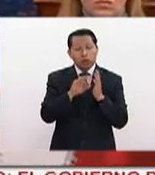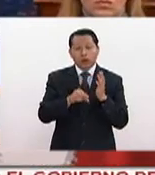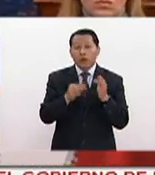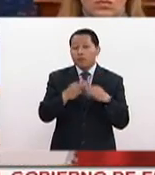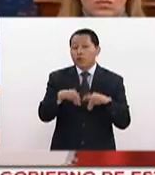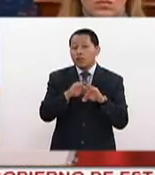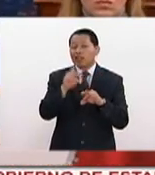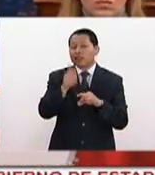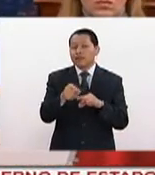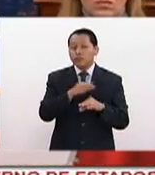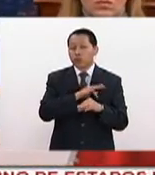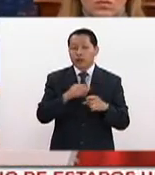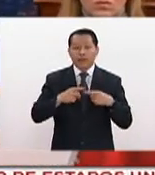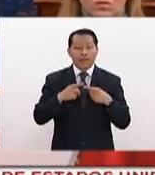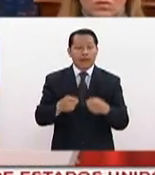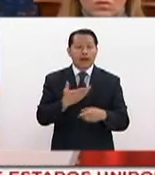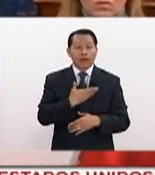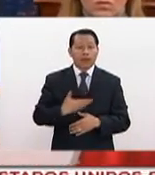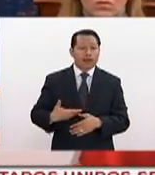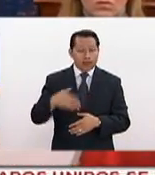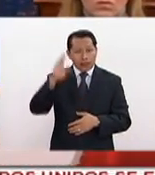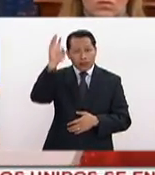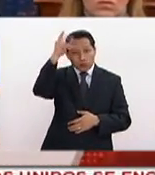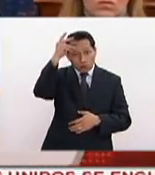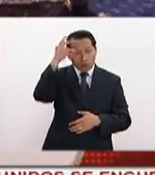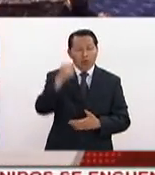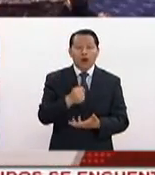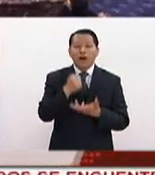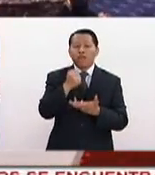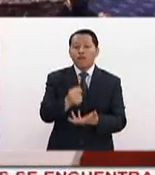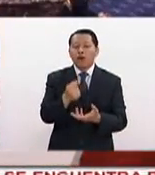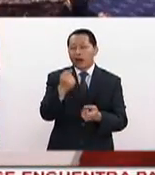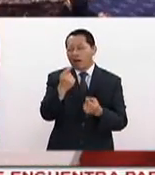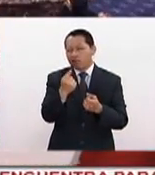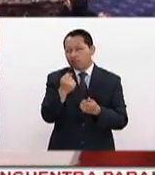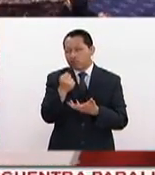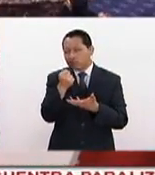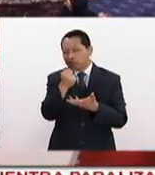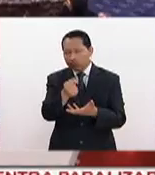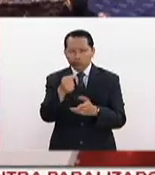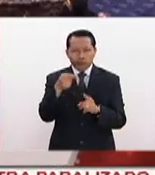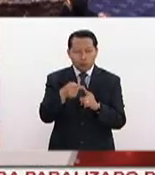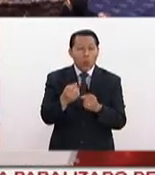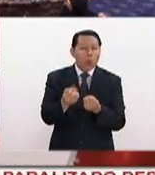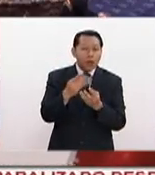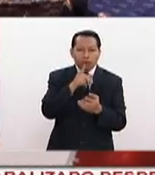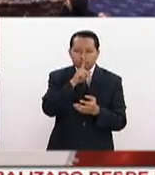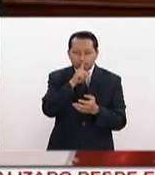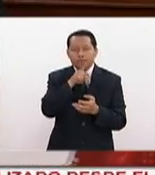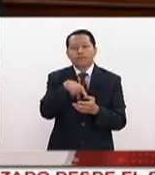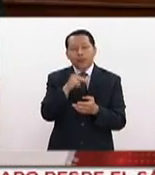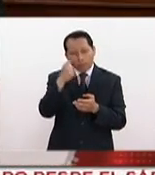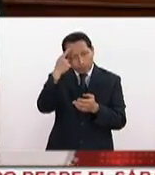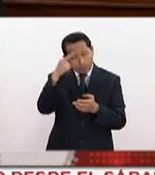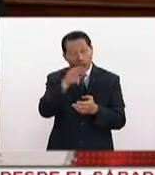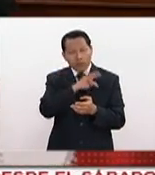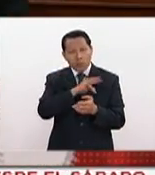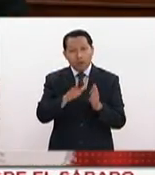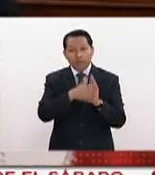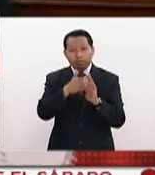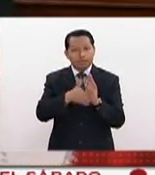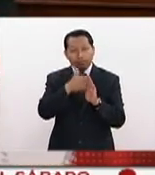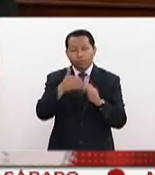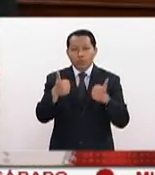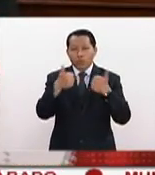dieron en darle al presidente Donald Trump fondos, algunos fondos, no se ha especificado cuántos, para la construcción del muro en